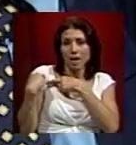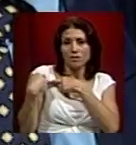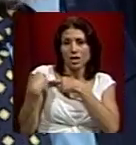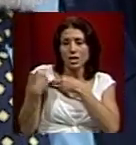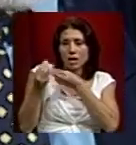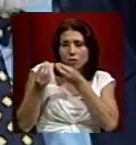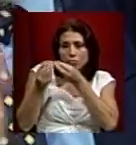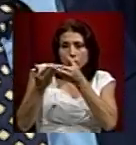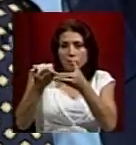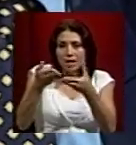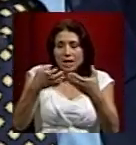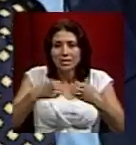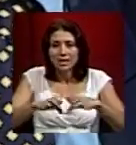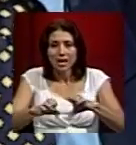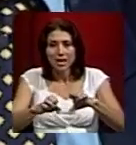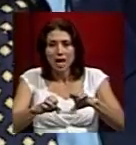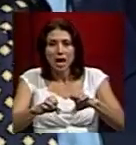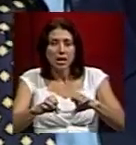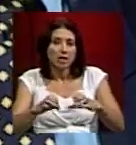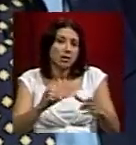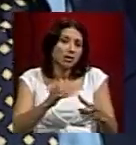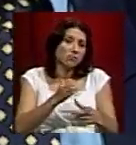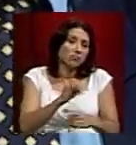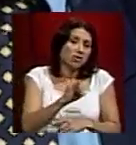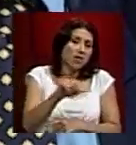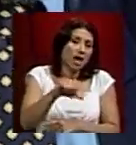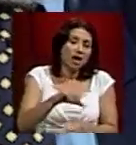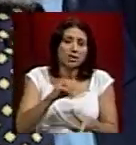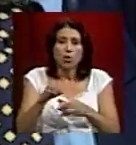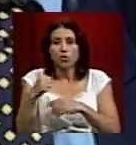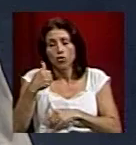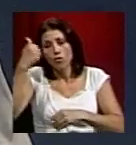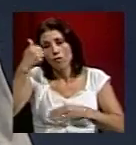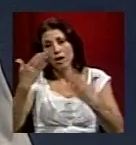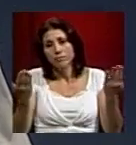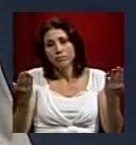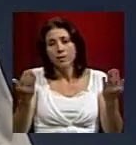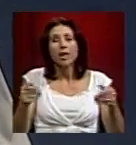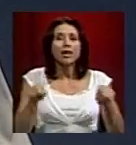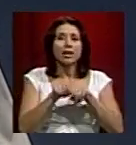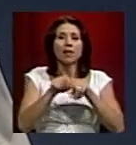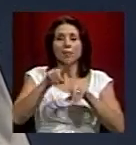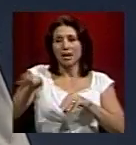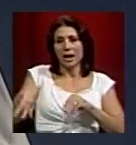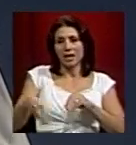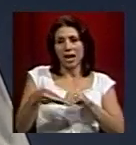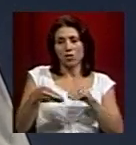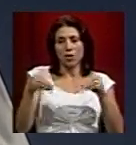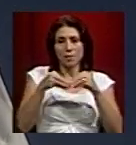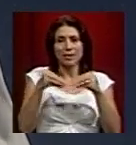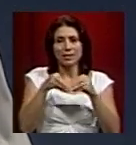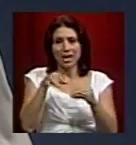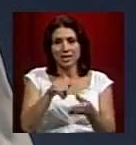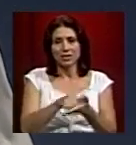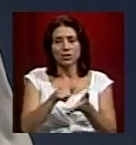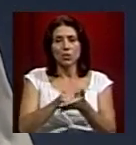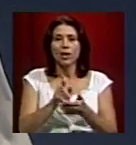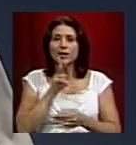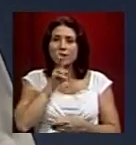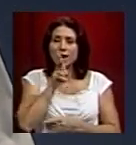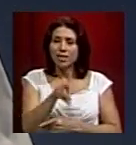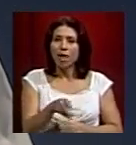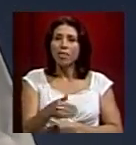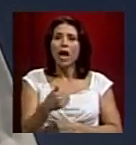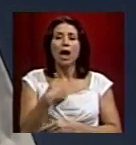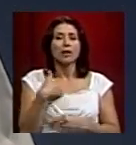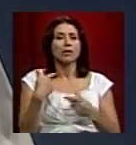veces hasta si triunfan. Correcto. Y también agregando un poco más a eso, Juan Rafael, en realidad hay un